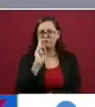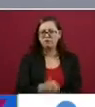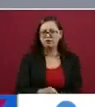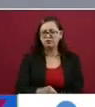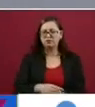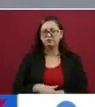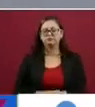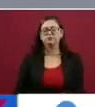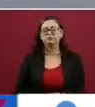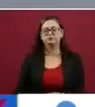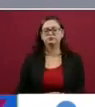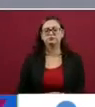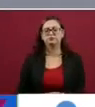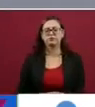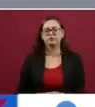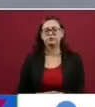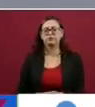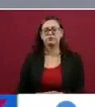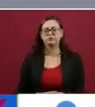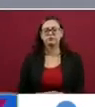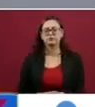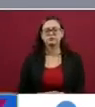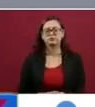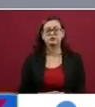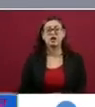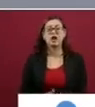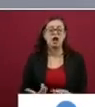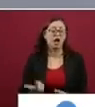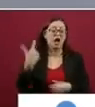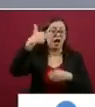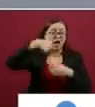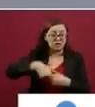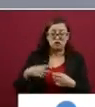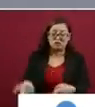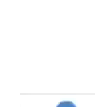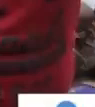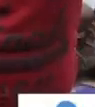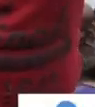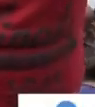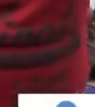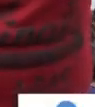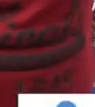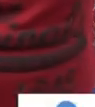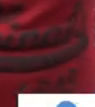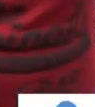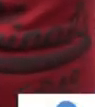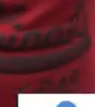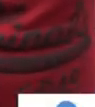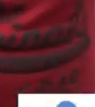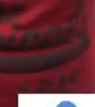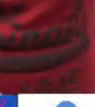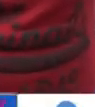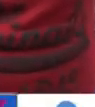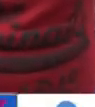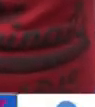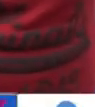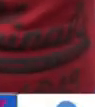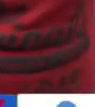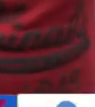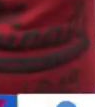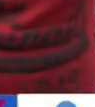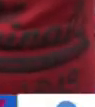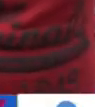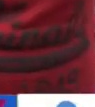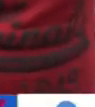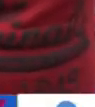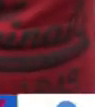el robo de combustibles en 94%. A lo mejor es muy poco. Esperemos respuestas así como